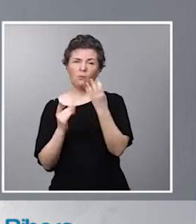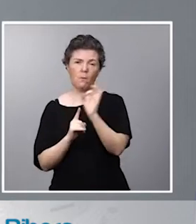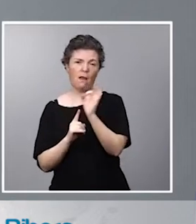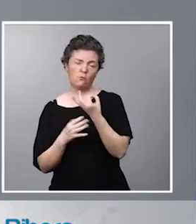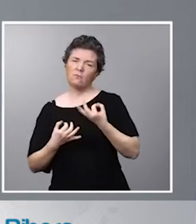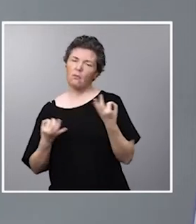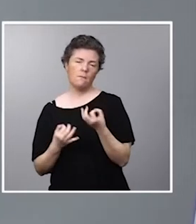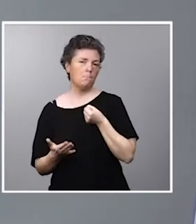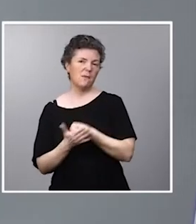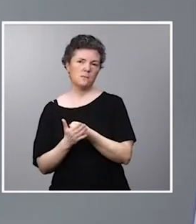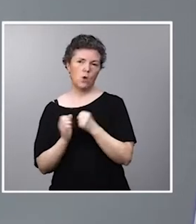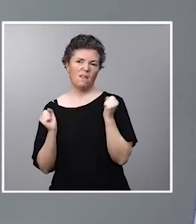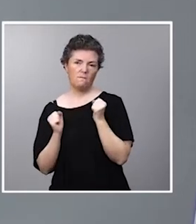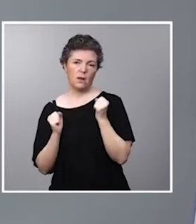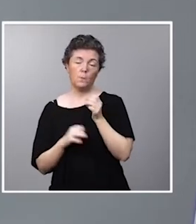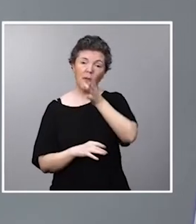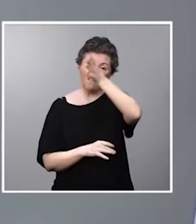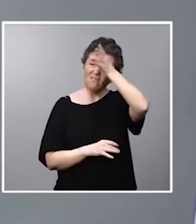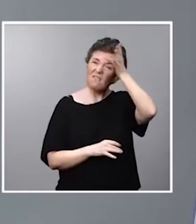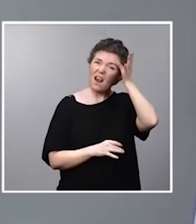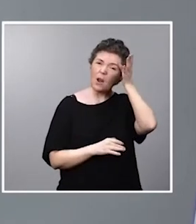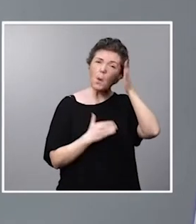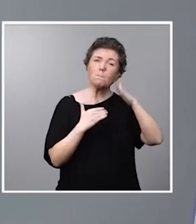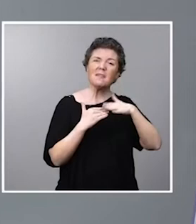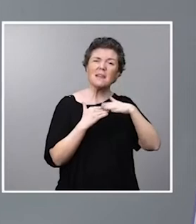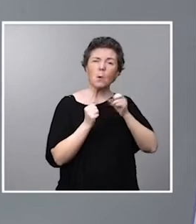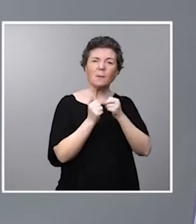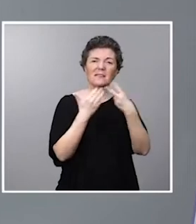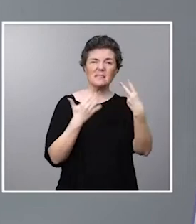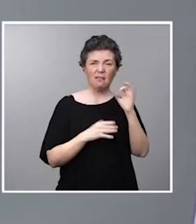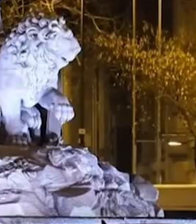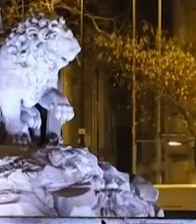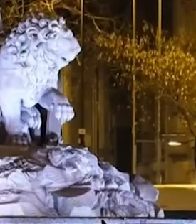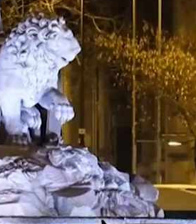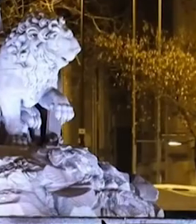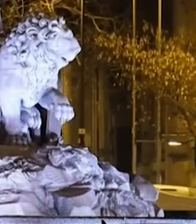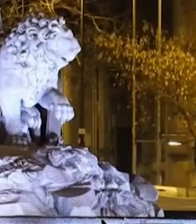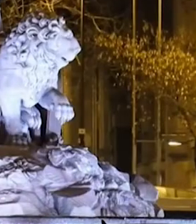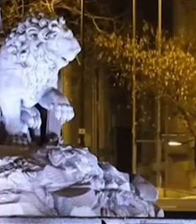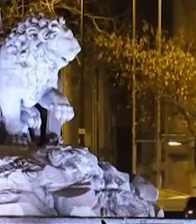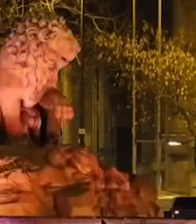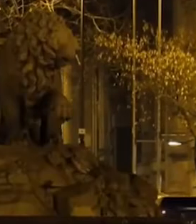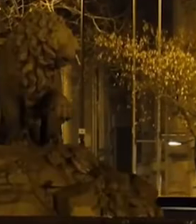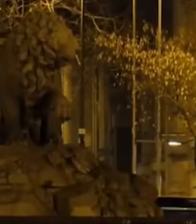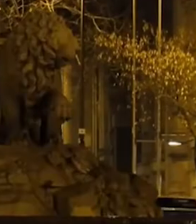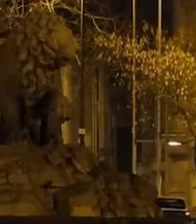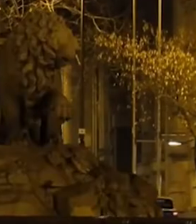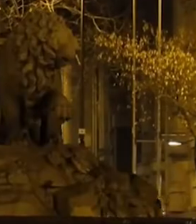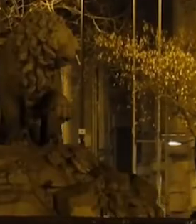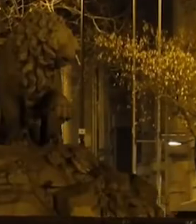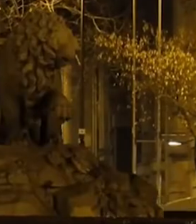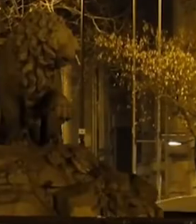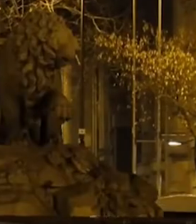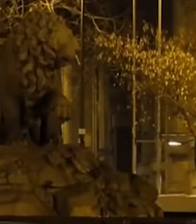centígrados, en verano como mínimo a 27 grados centígrados. La vigilancia, como ha anunciado la ministra de